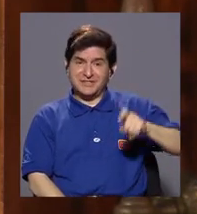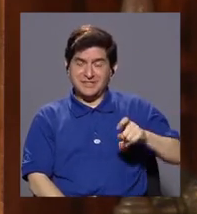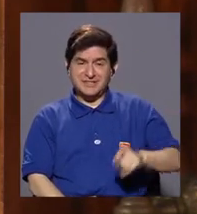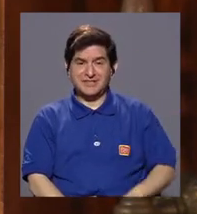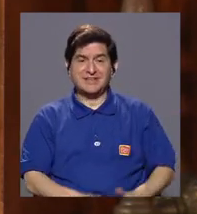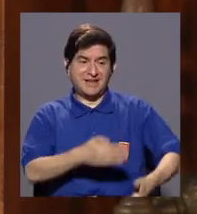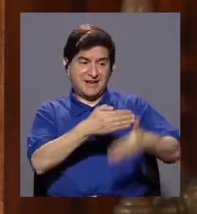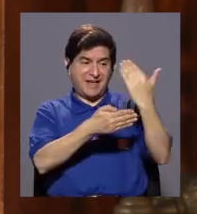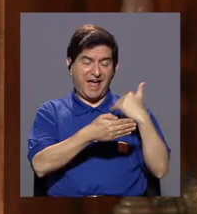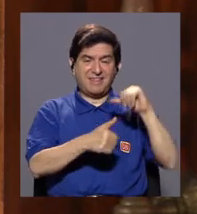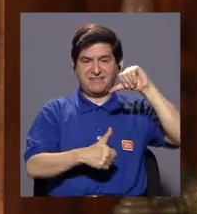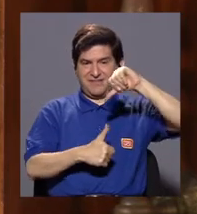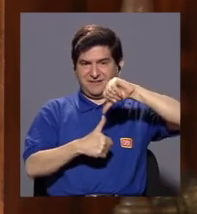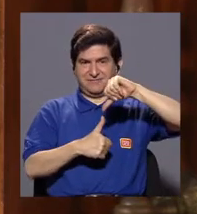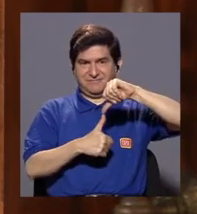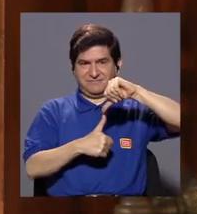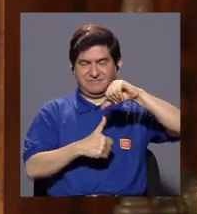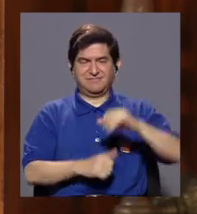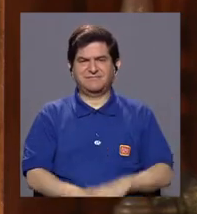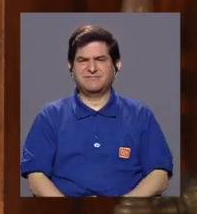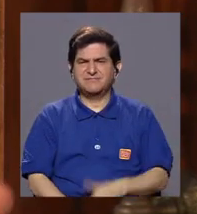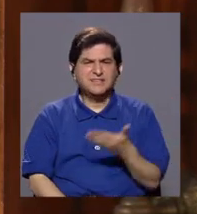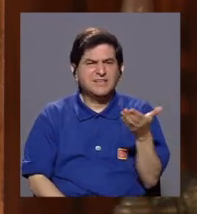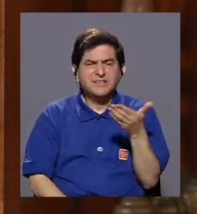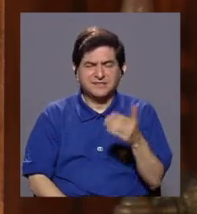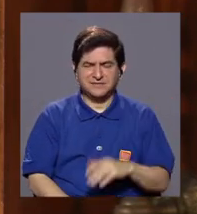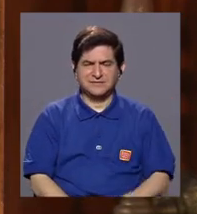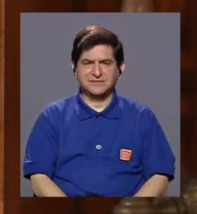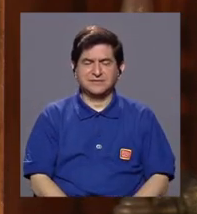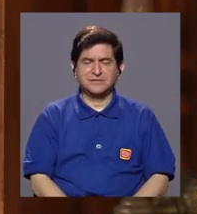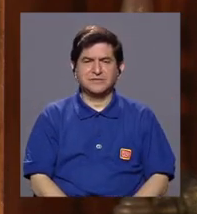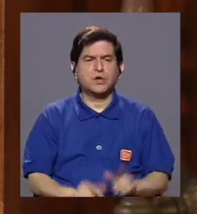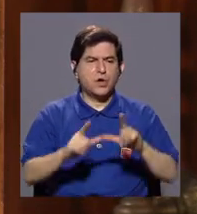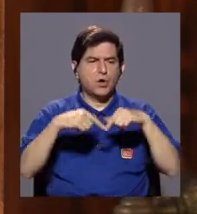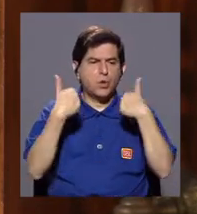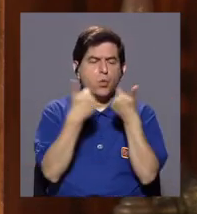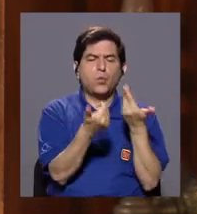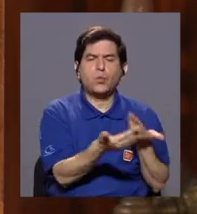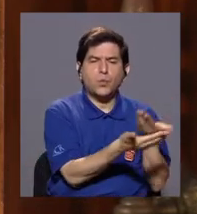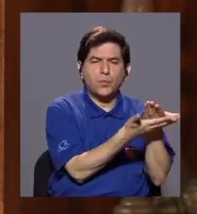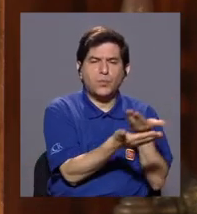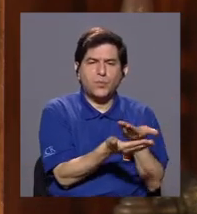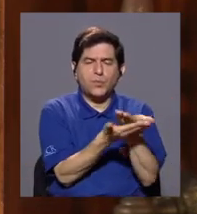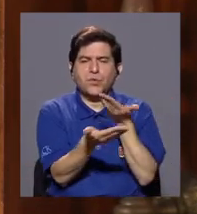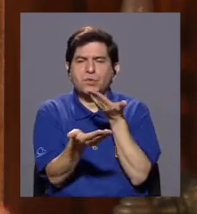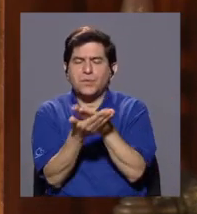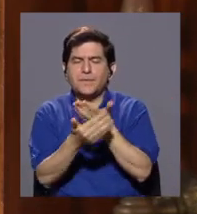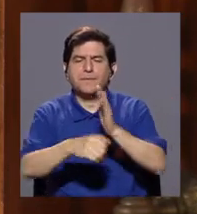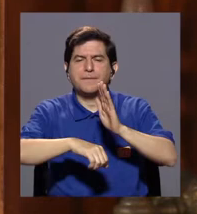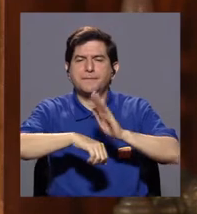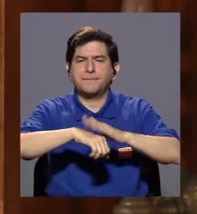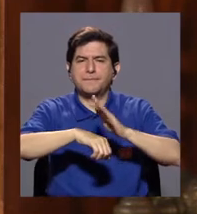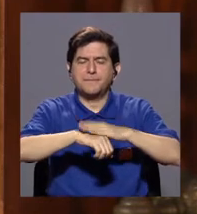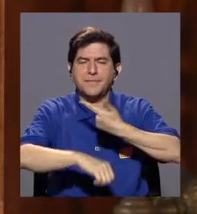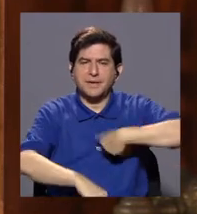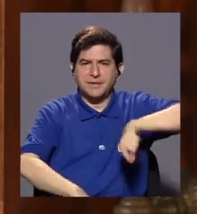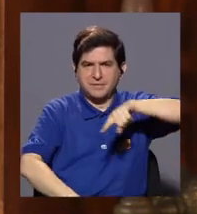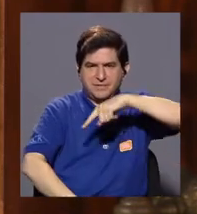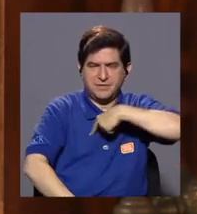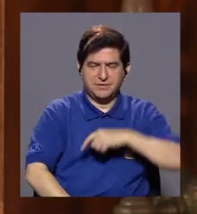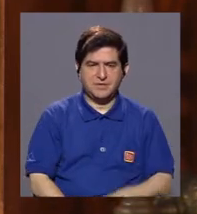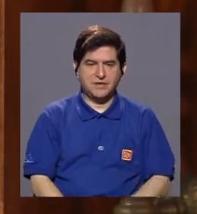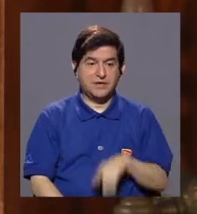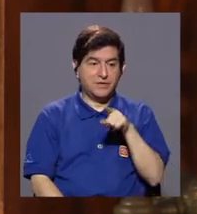necesitado en Centroamérica es un conjunto de propuestas que nos lleven a